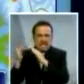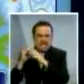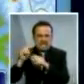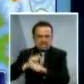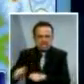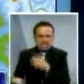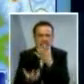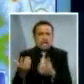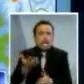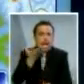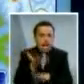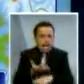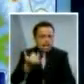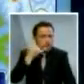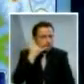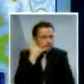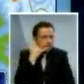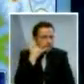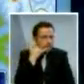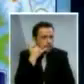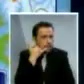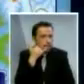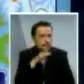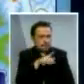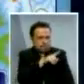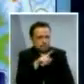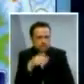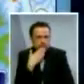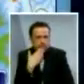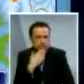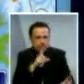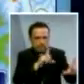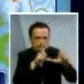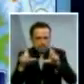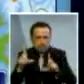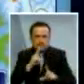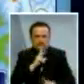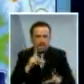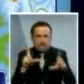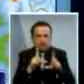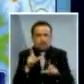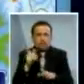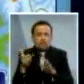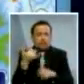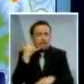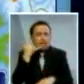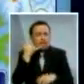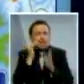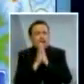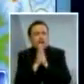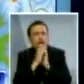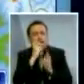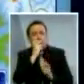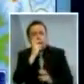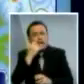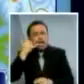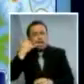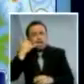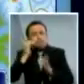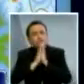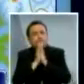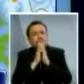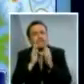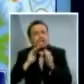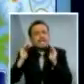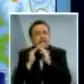teléfono grabado, que todos ustedes lo han mostrado en televisión, donde ellos piden desesperadamente, la señora habla con angustia, dice, ¿sabe que nos